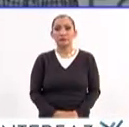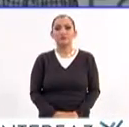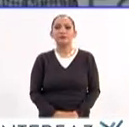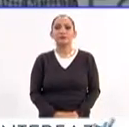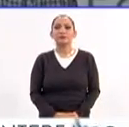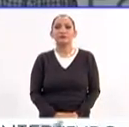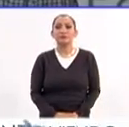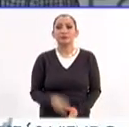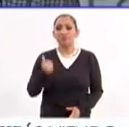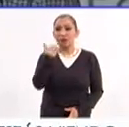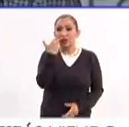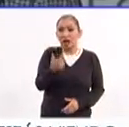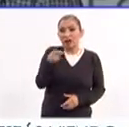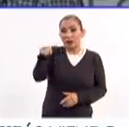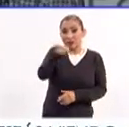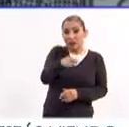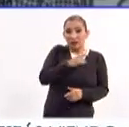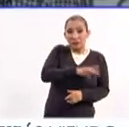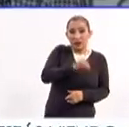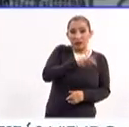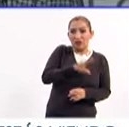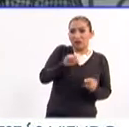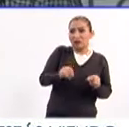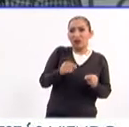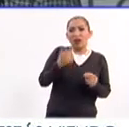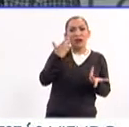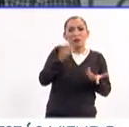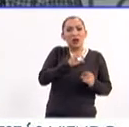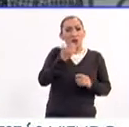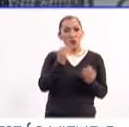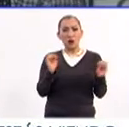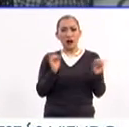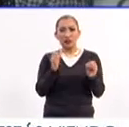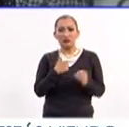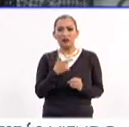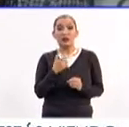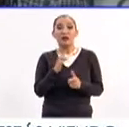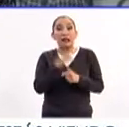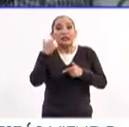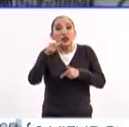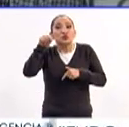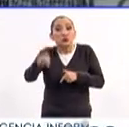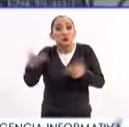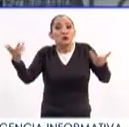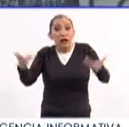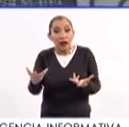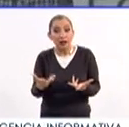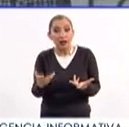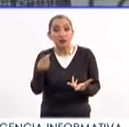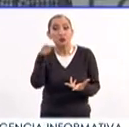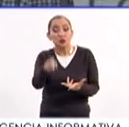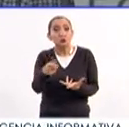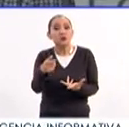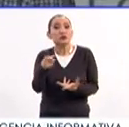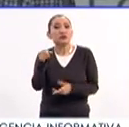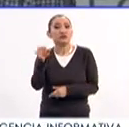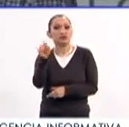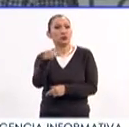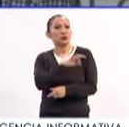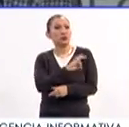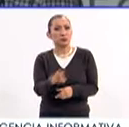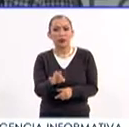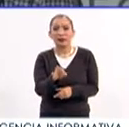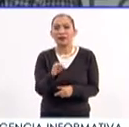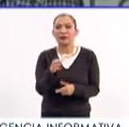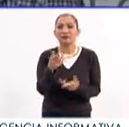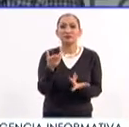feel the fear I feel every day. And then I want you to act. I want you to act as if you would